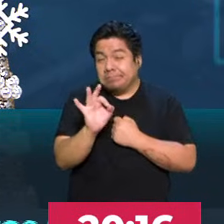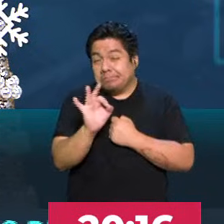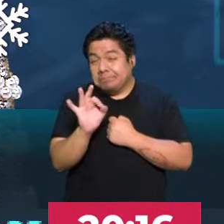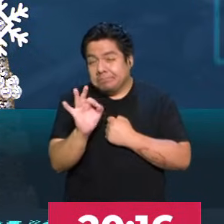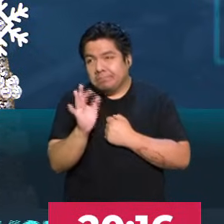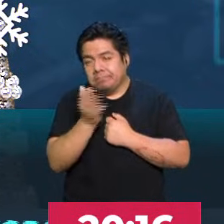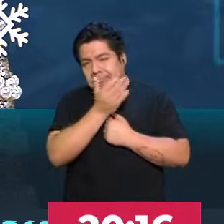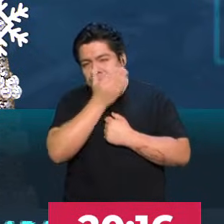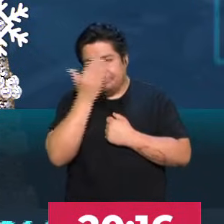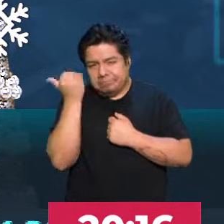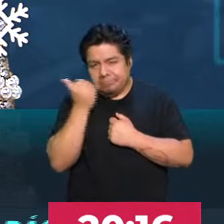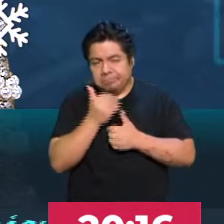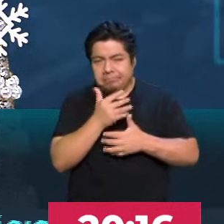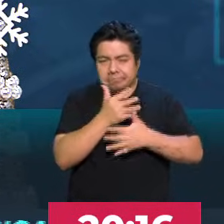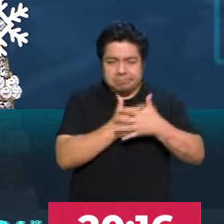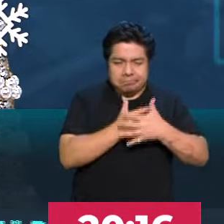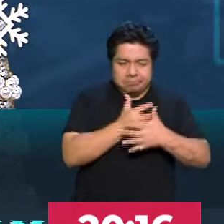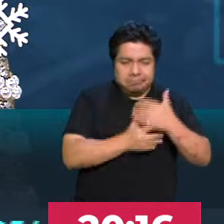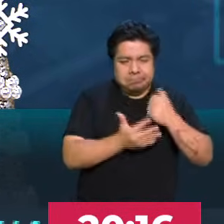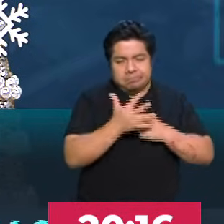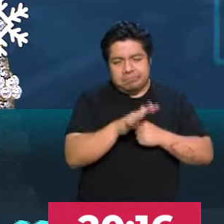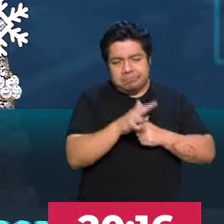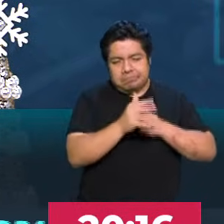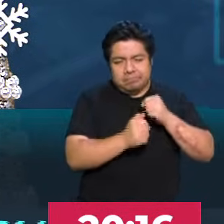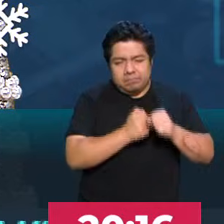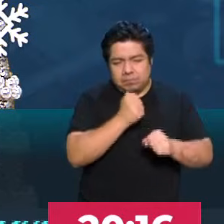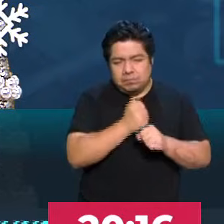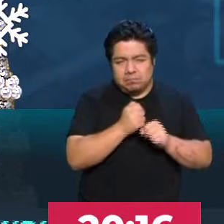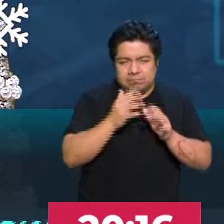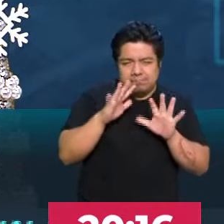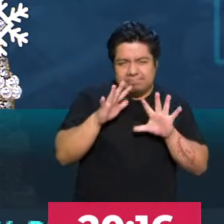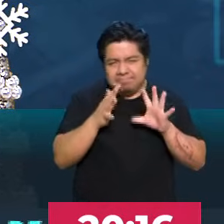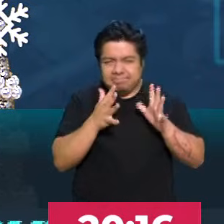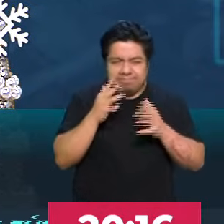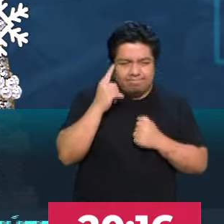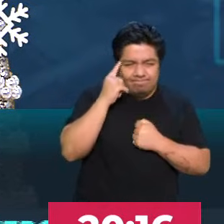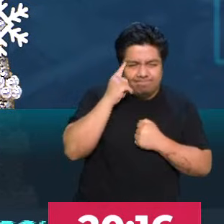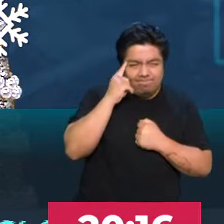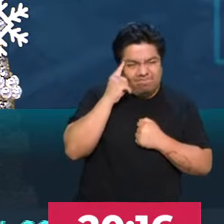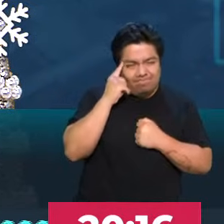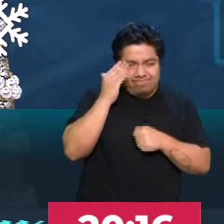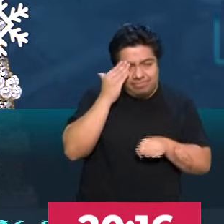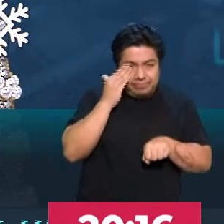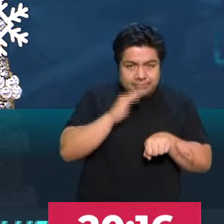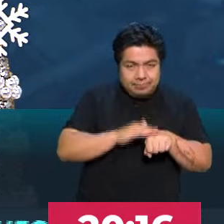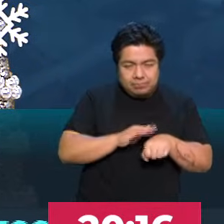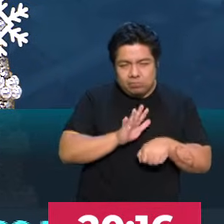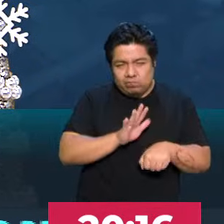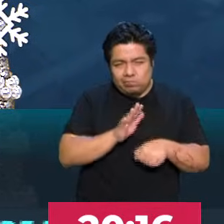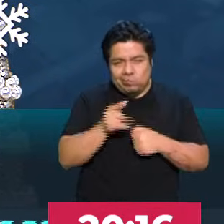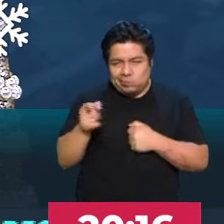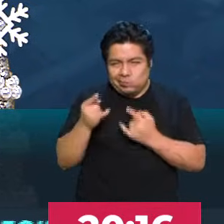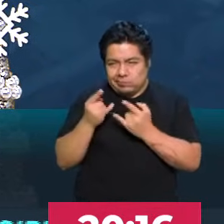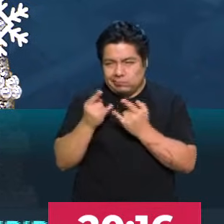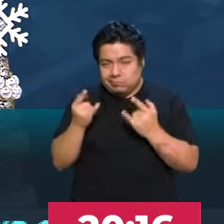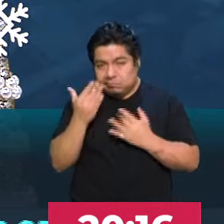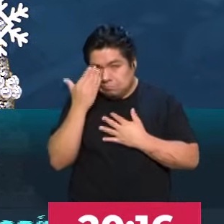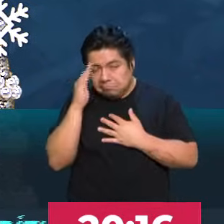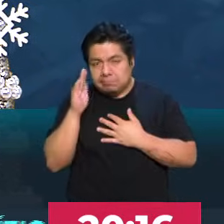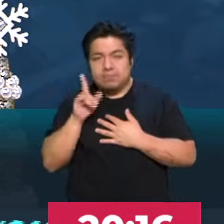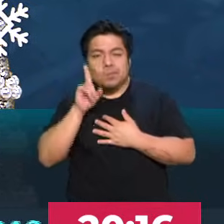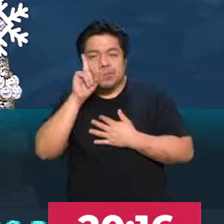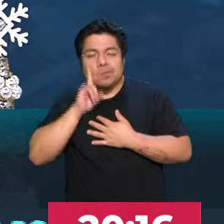no sé, tenían 15, 10 años y quizá no tienen tanta conciencia de lo que significó esa historia. Una